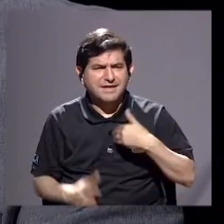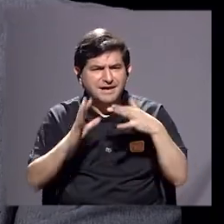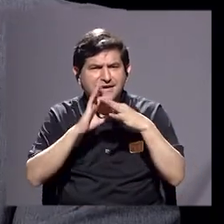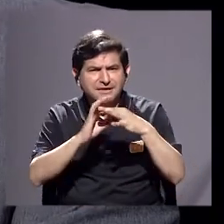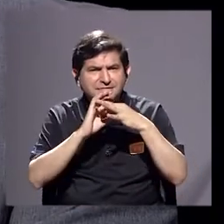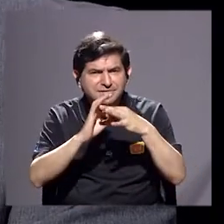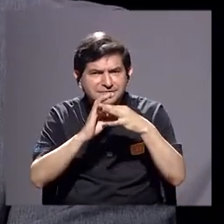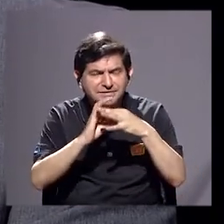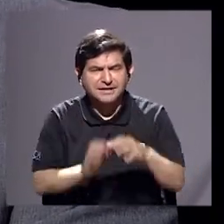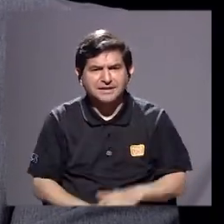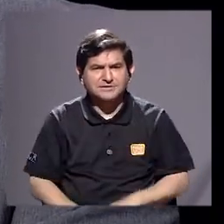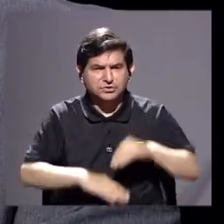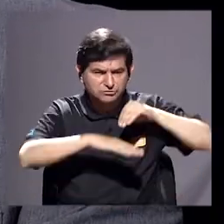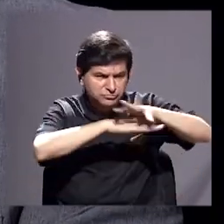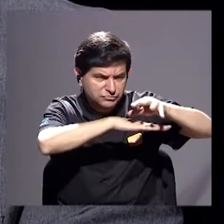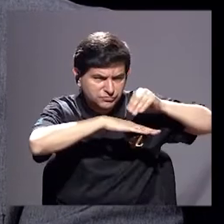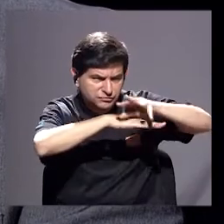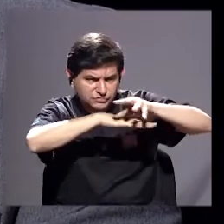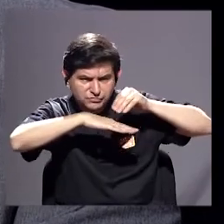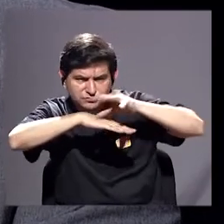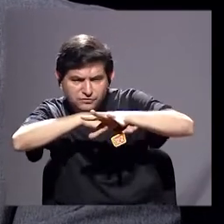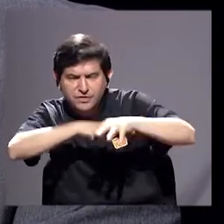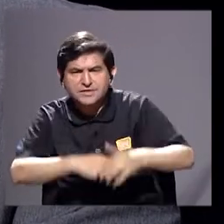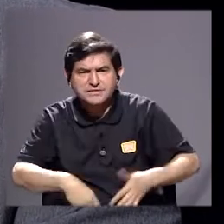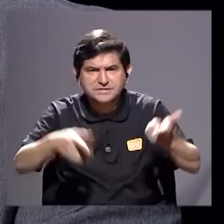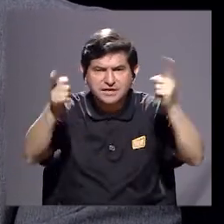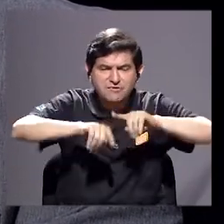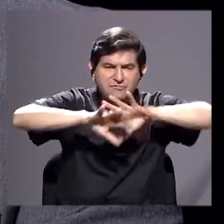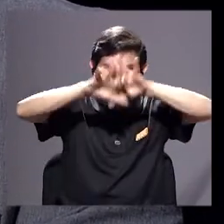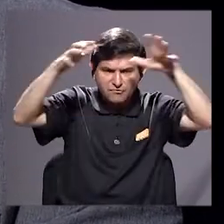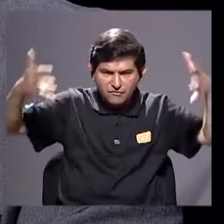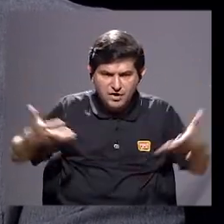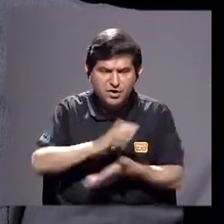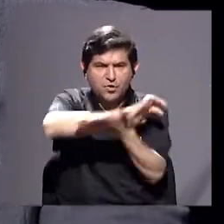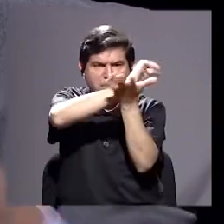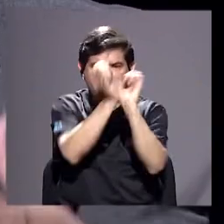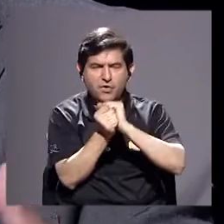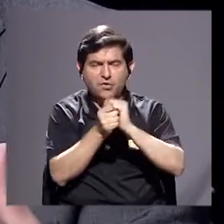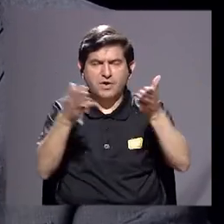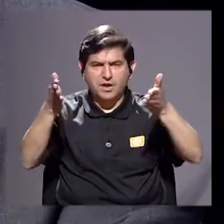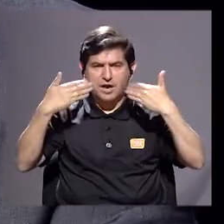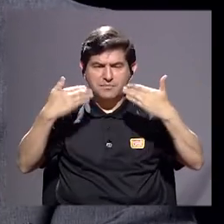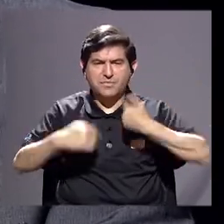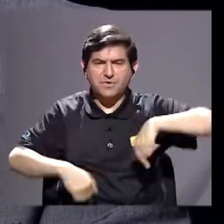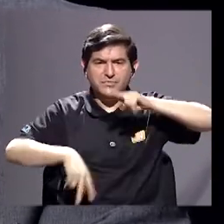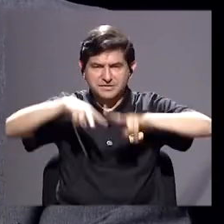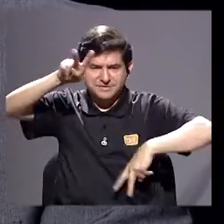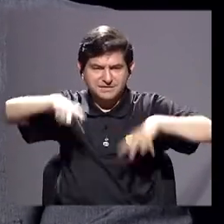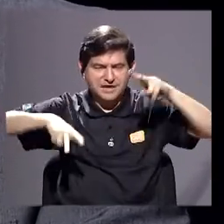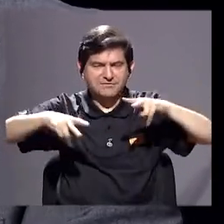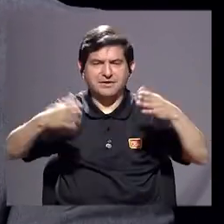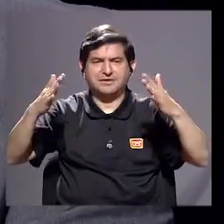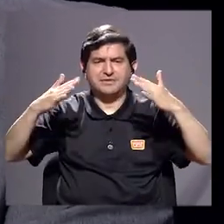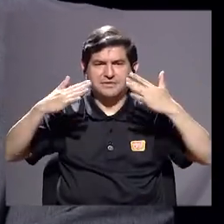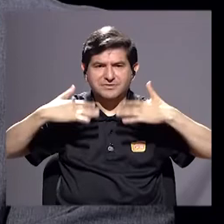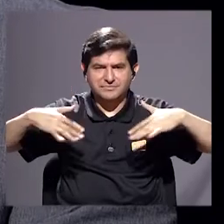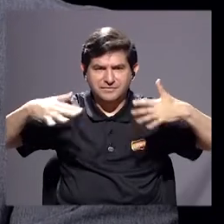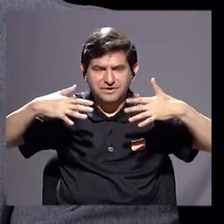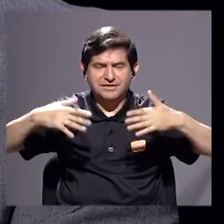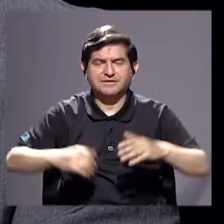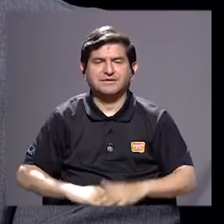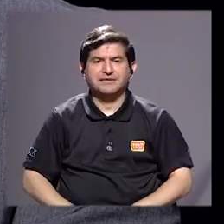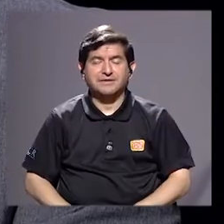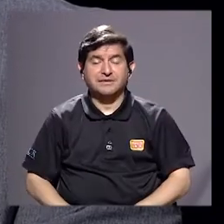mucho que ver con cómo incide el fenómeno global de cambio climático en nuestra variabilidad climática verdad y